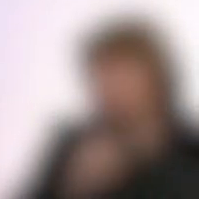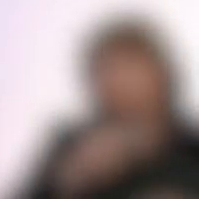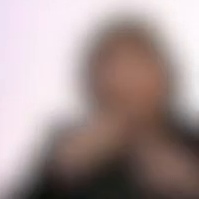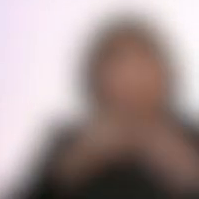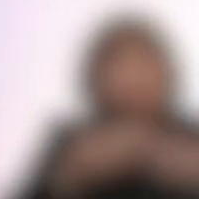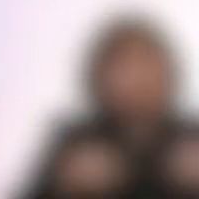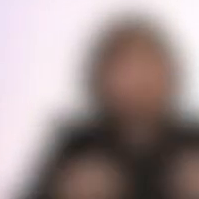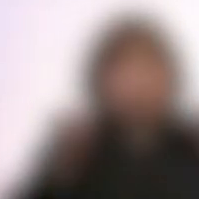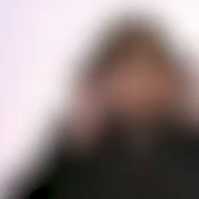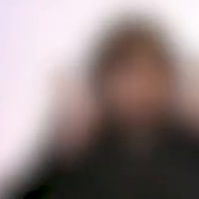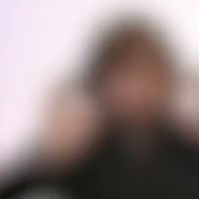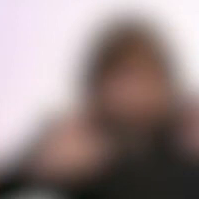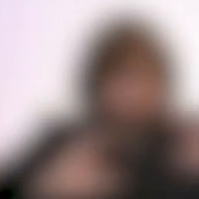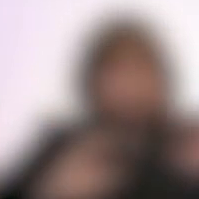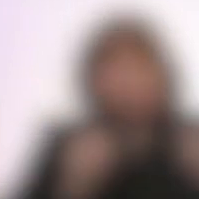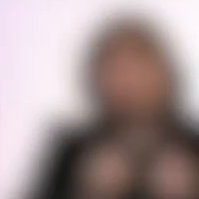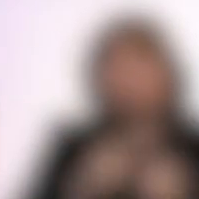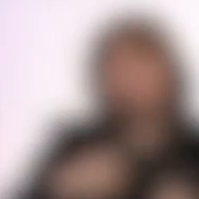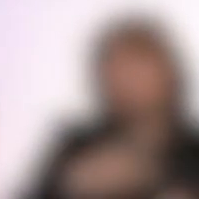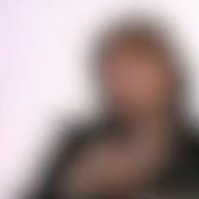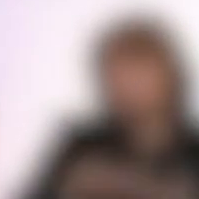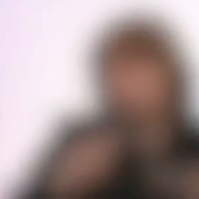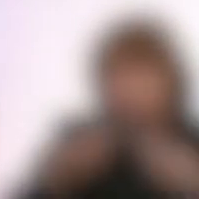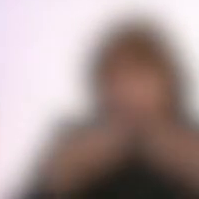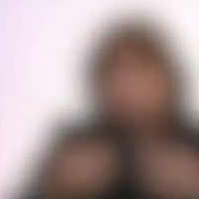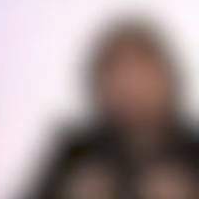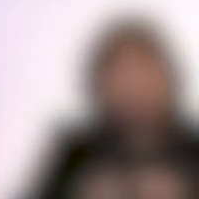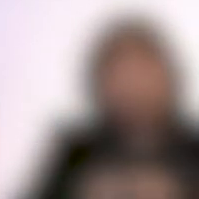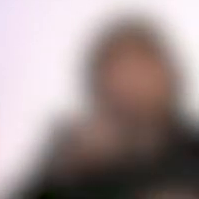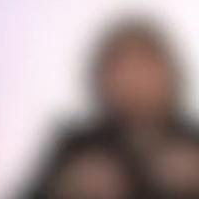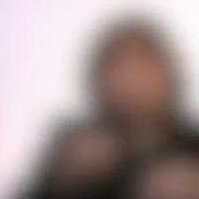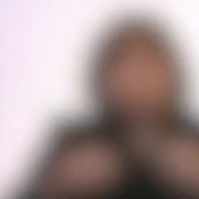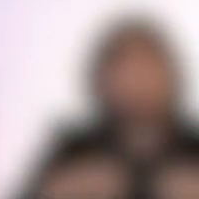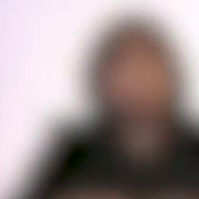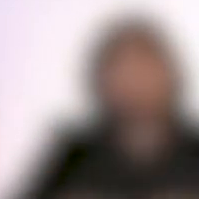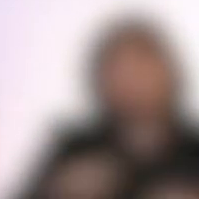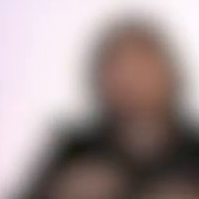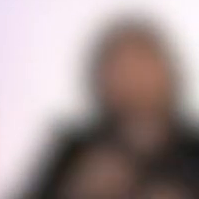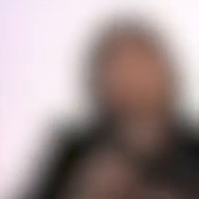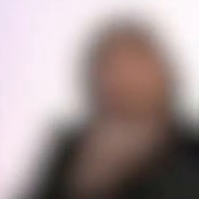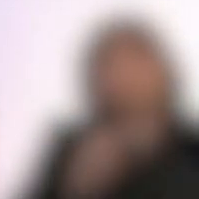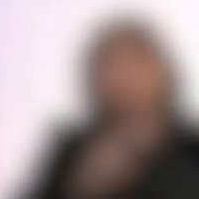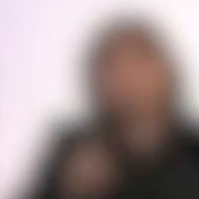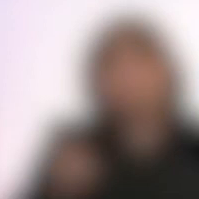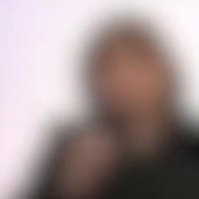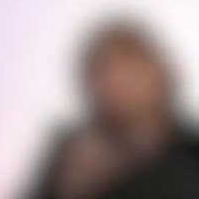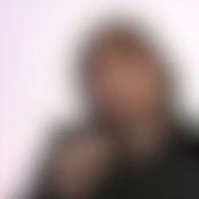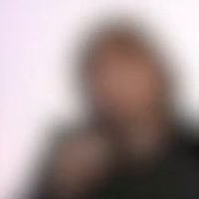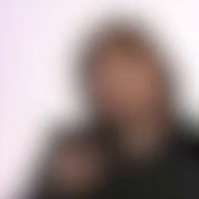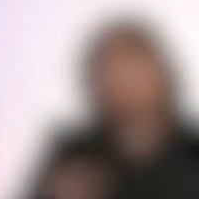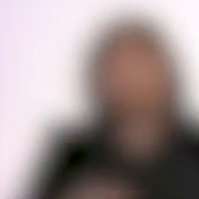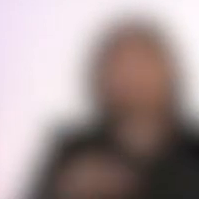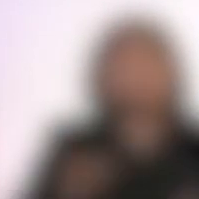acorde con nuestro sistema de control constitucional que el poder ejecutivo busque del hogar una ley que está